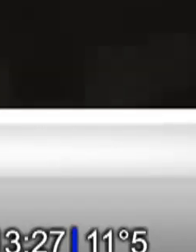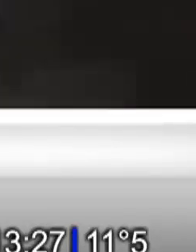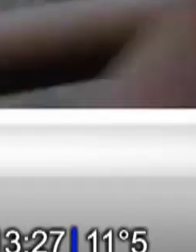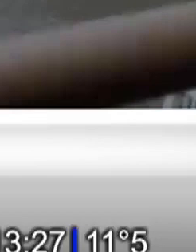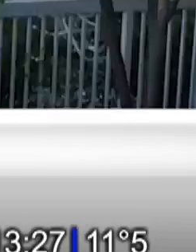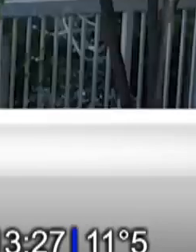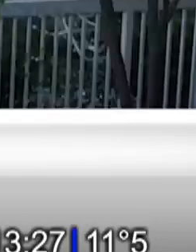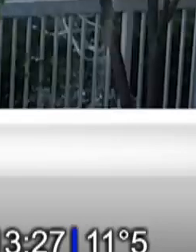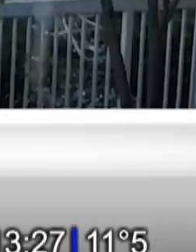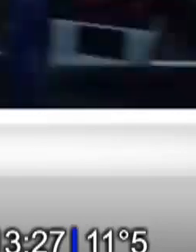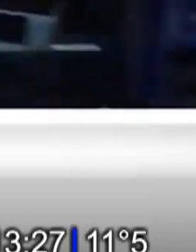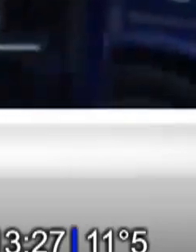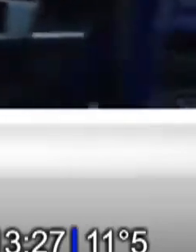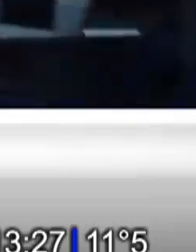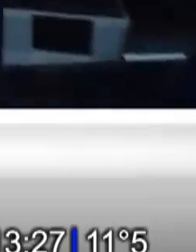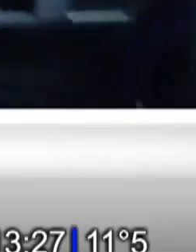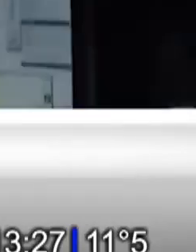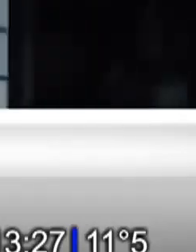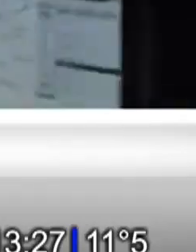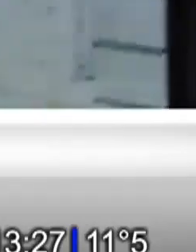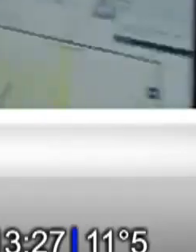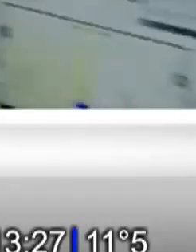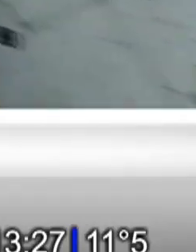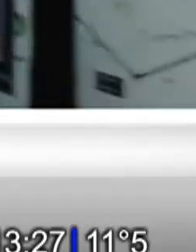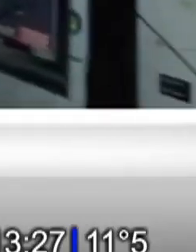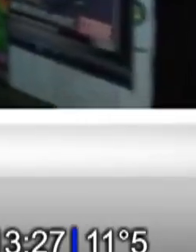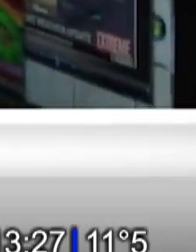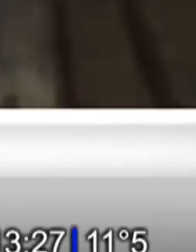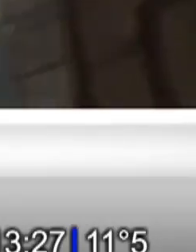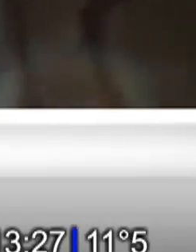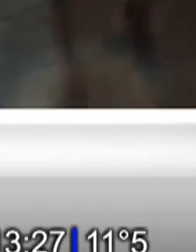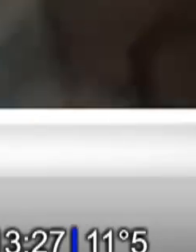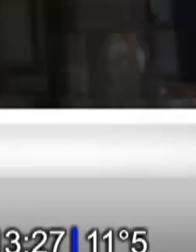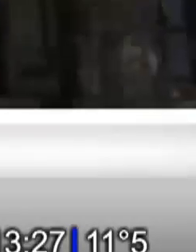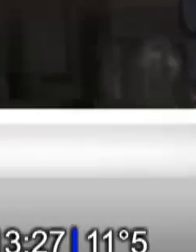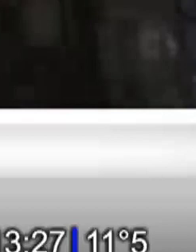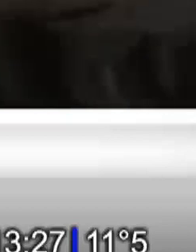Toda la ciudad está a merced de ciclones erráticos y mortales.